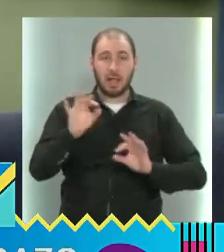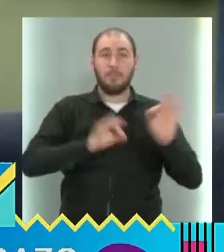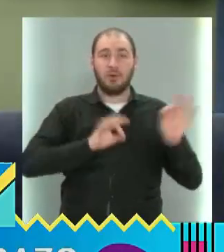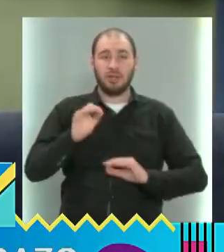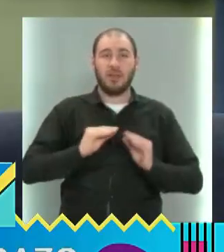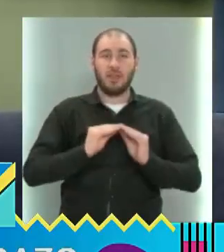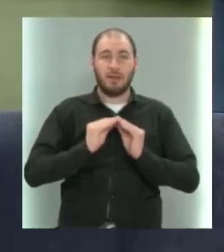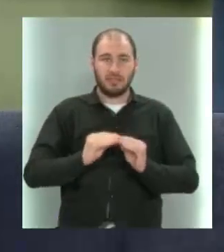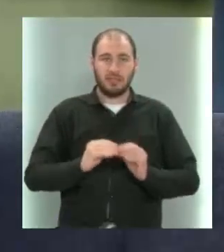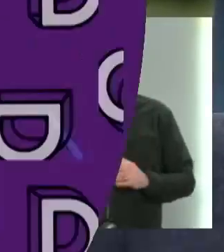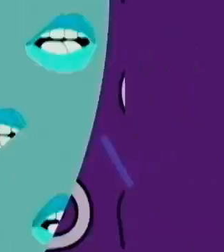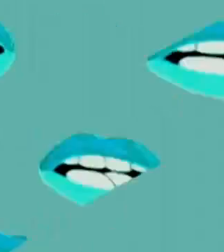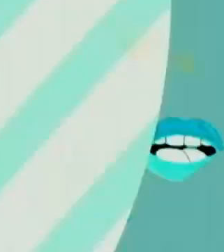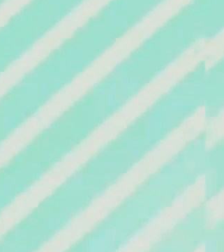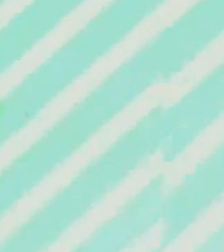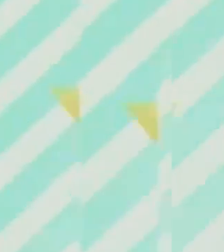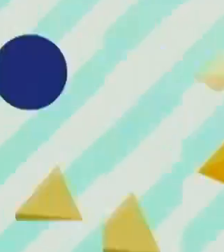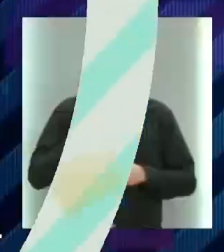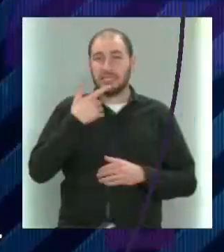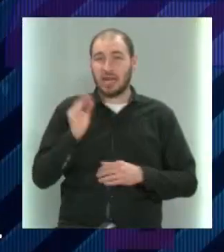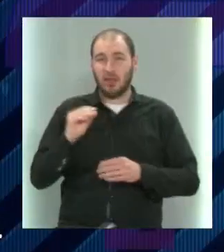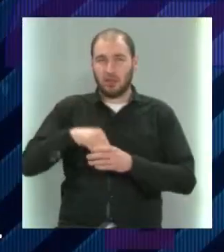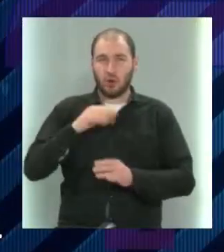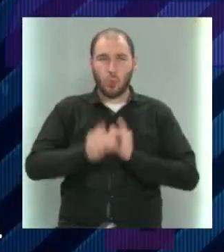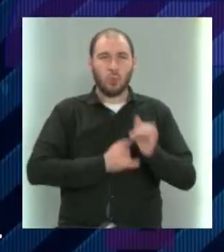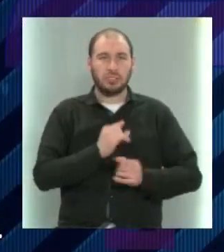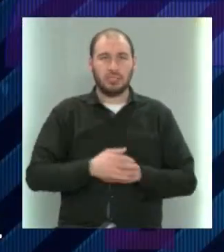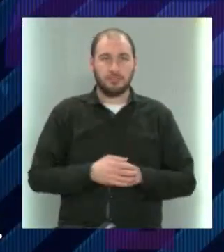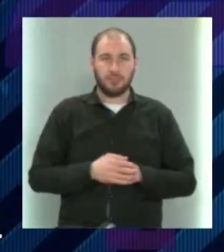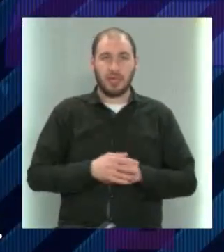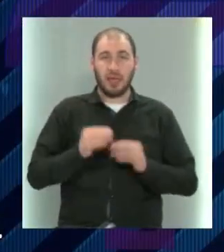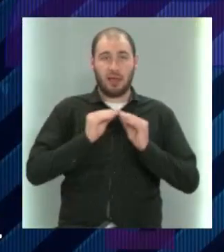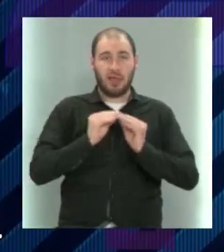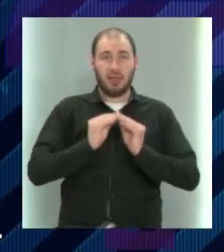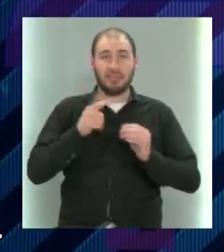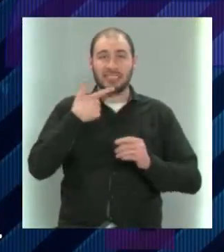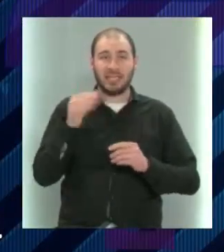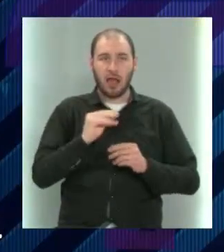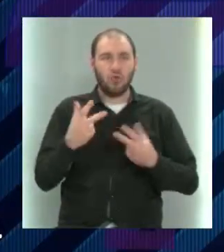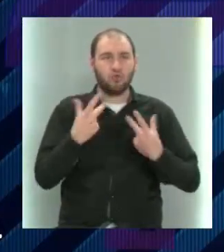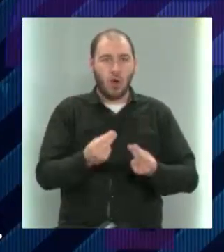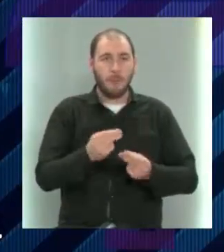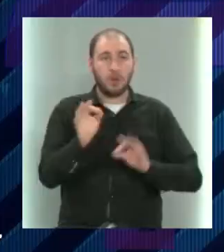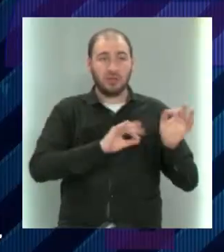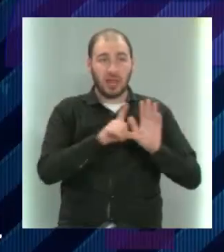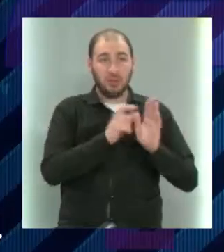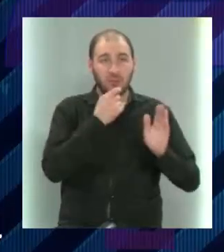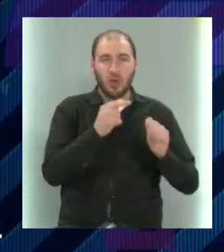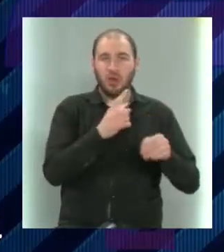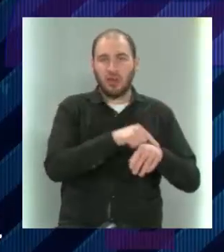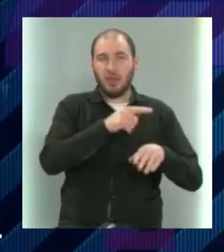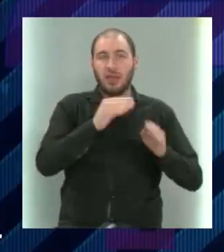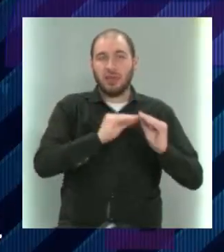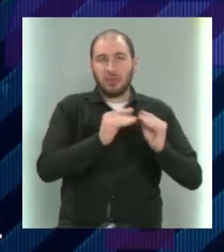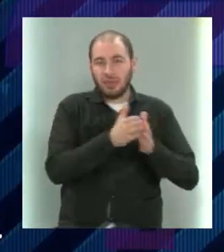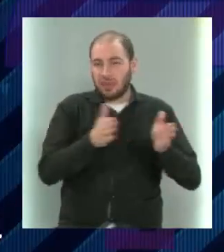que se está debatiendo en el Senado y vamos a contarte por qué en este debate, si el Senado rechaza el proyecto de ley, no puede tratarse en la